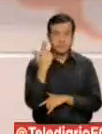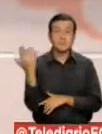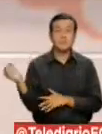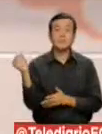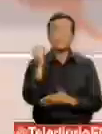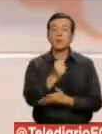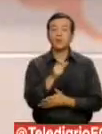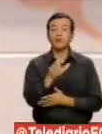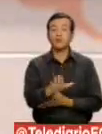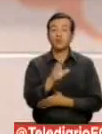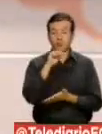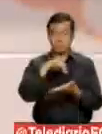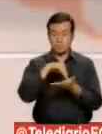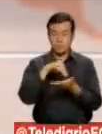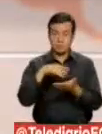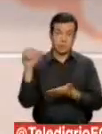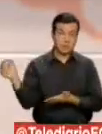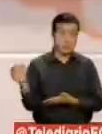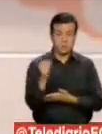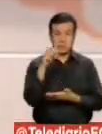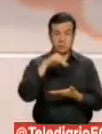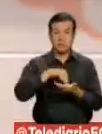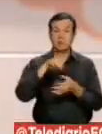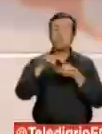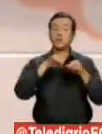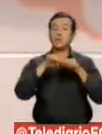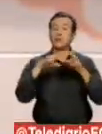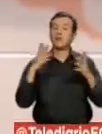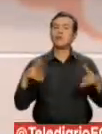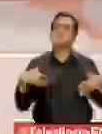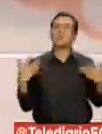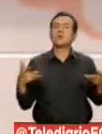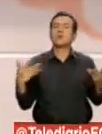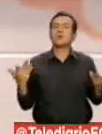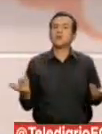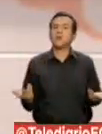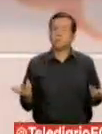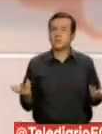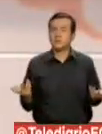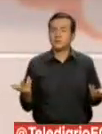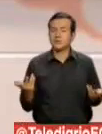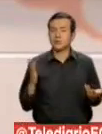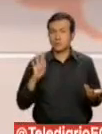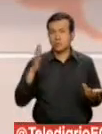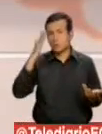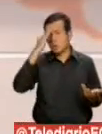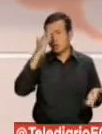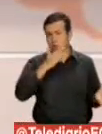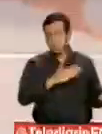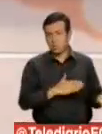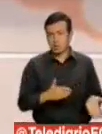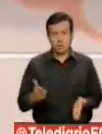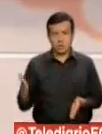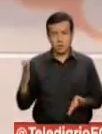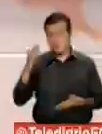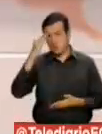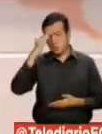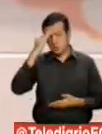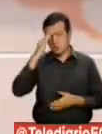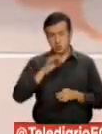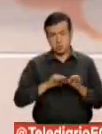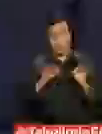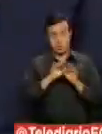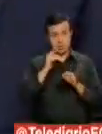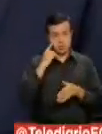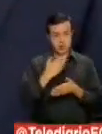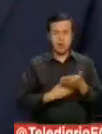a sus miembros para que expliquen qué pasó con lo que conocieron, porque el acto de conocimiento es muy importante.